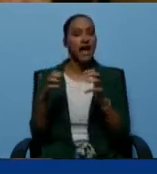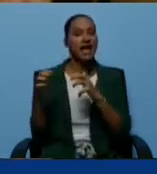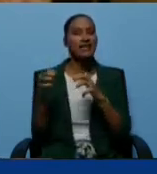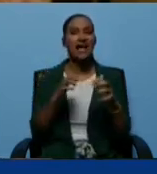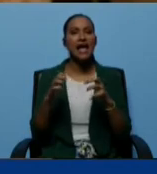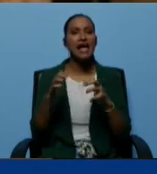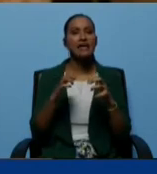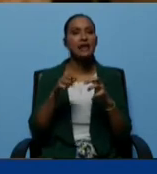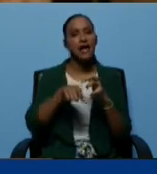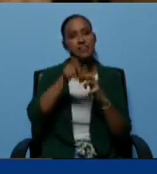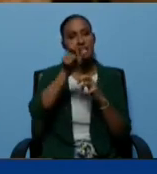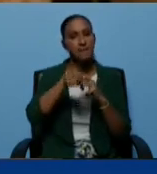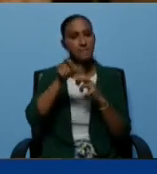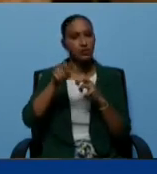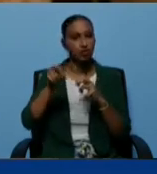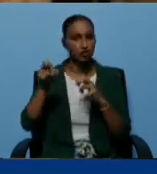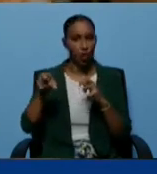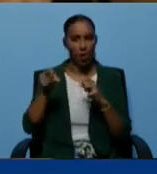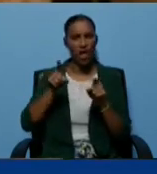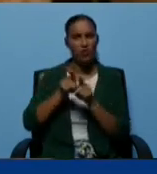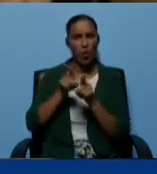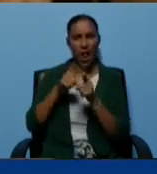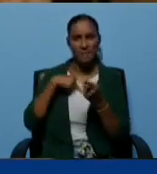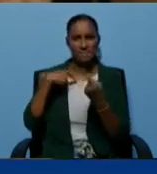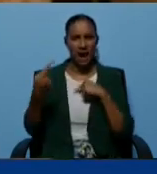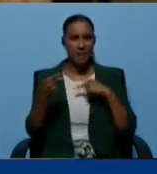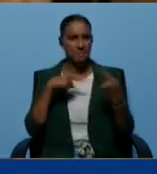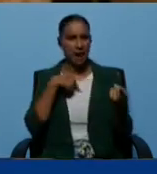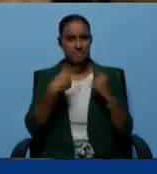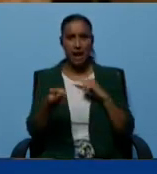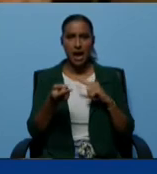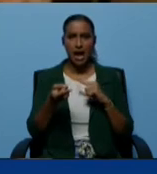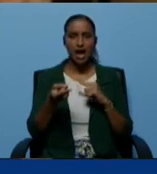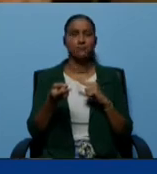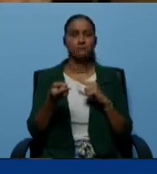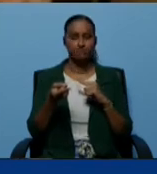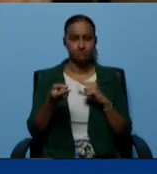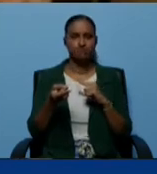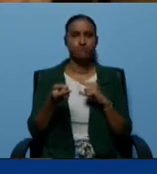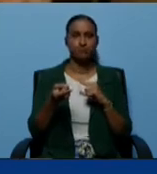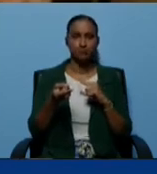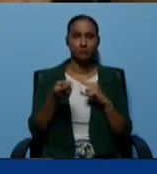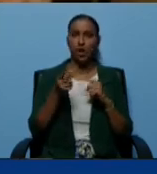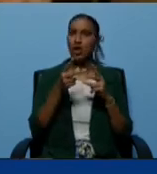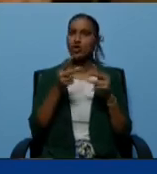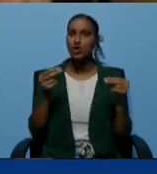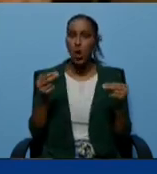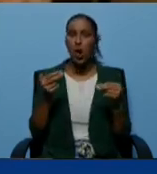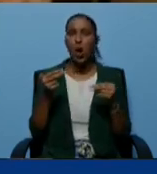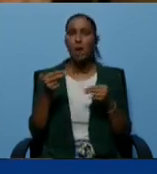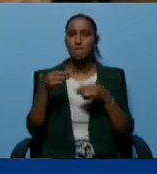focos violentos, obstrucción de vías, manifestaciones, no. Yo pienso que